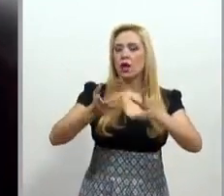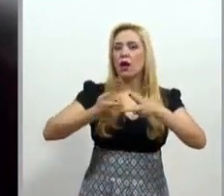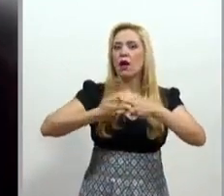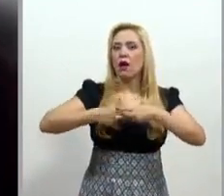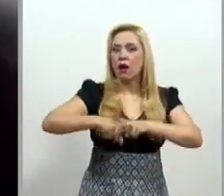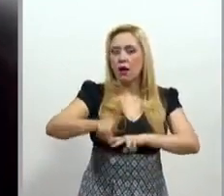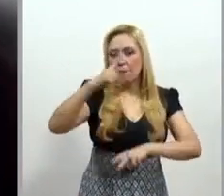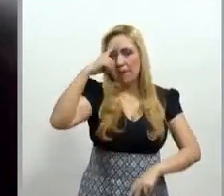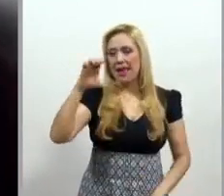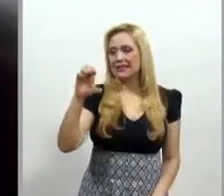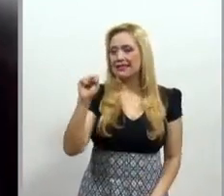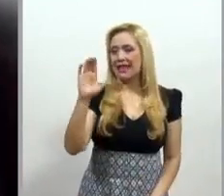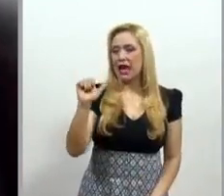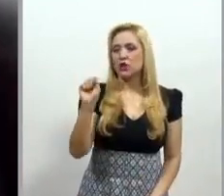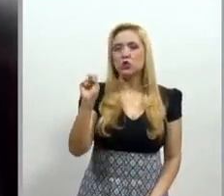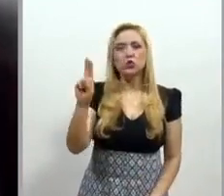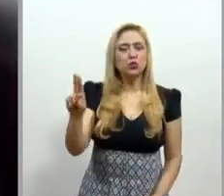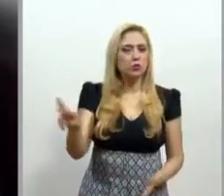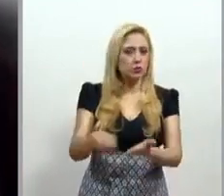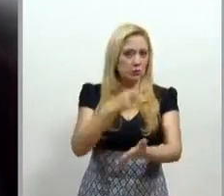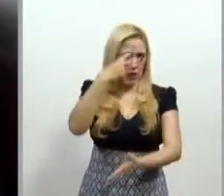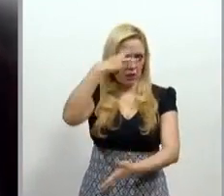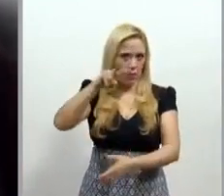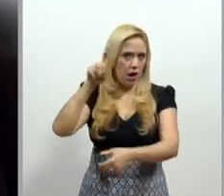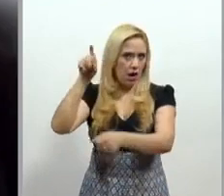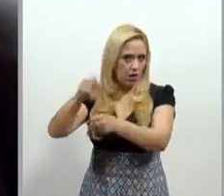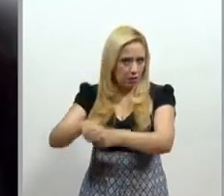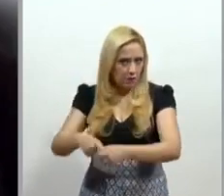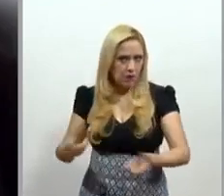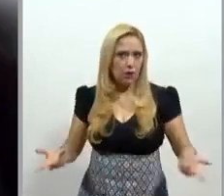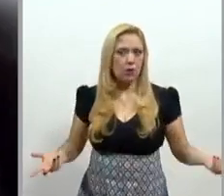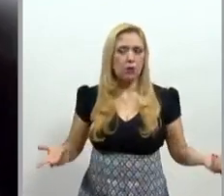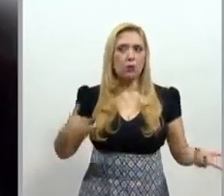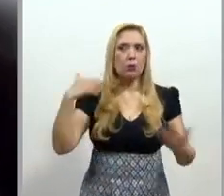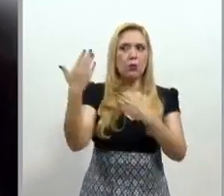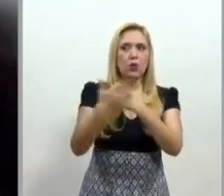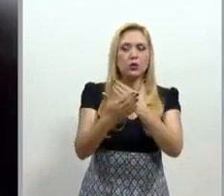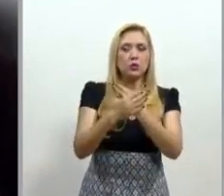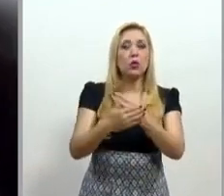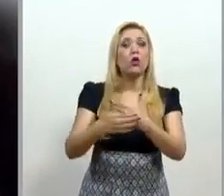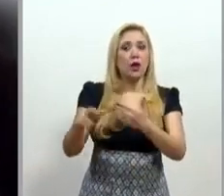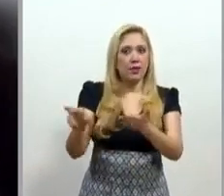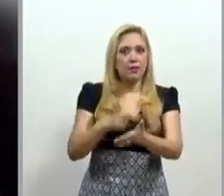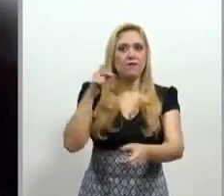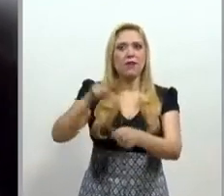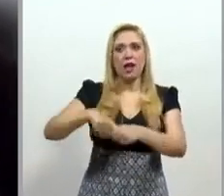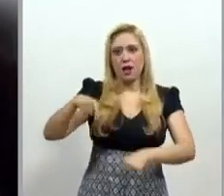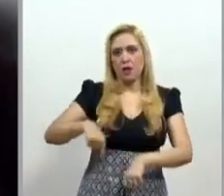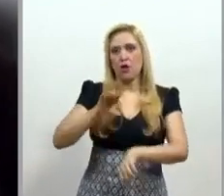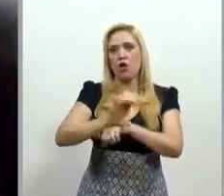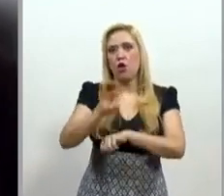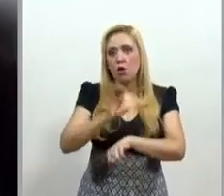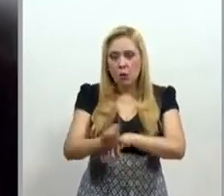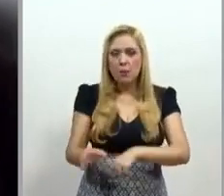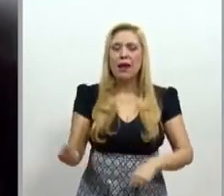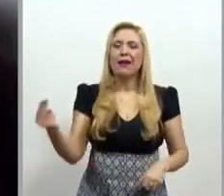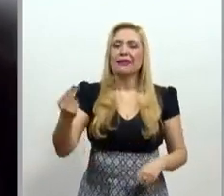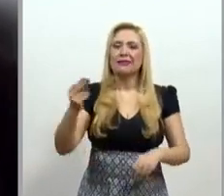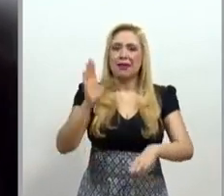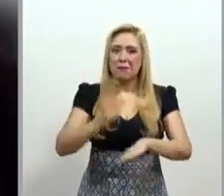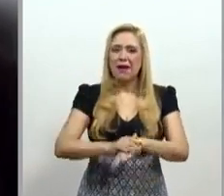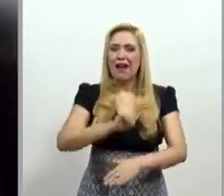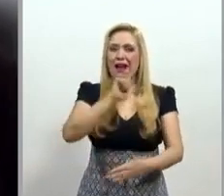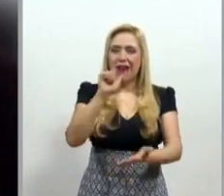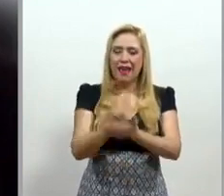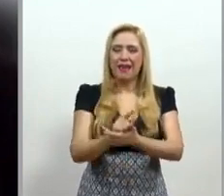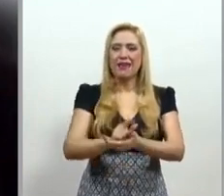Acuerdo de Escazú. México ya lo ratificó, en Colombia estamos próximos a ratificar. Yo creo que a partir de ahí hay que fortalecer la justicia